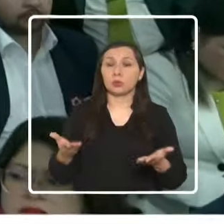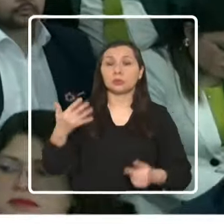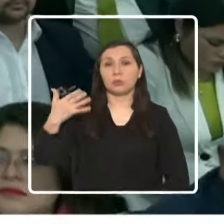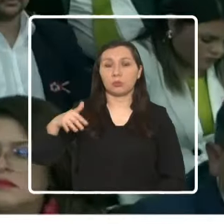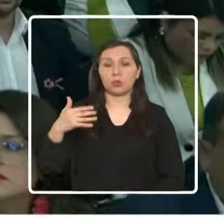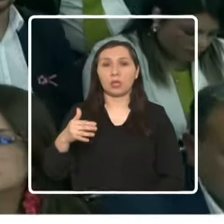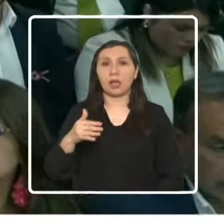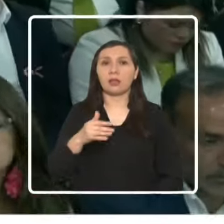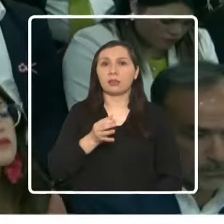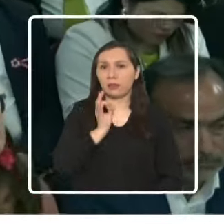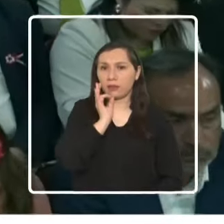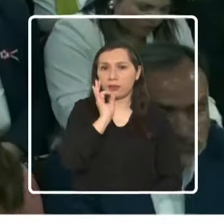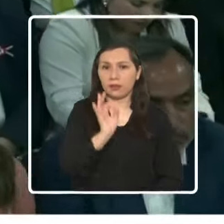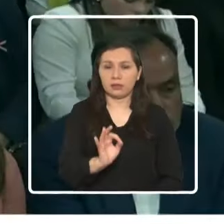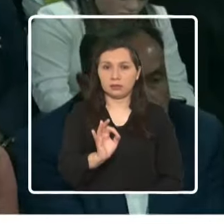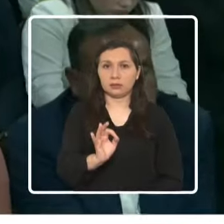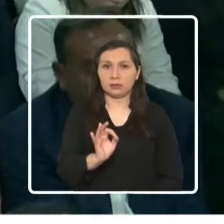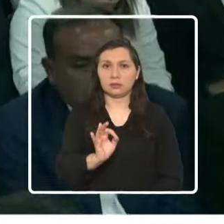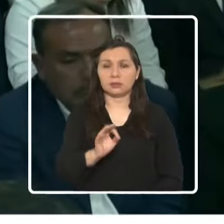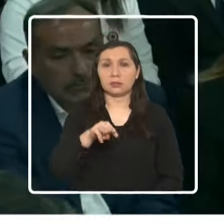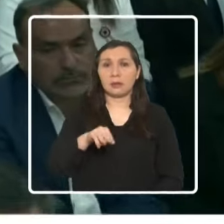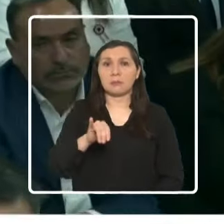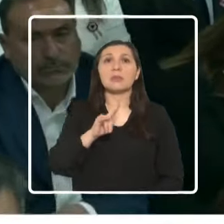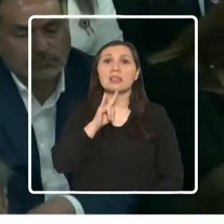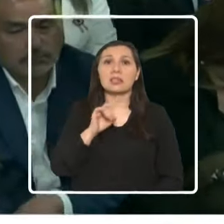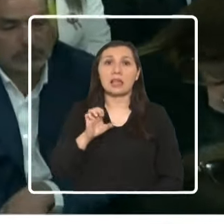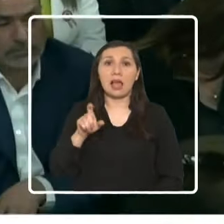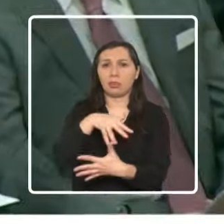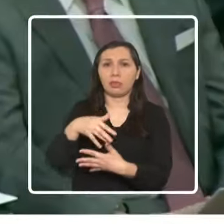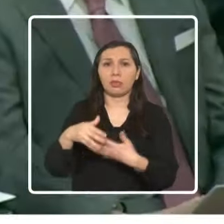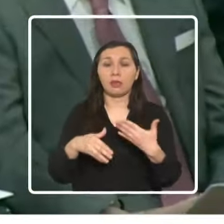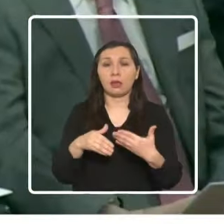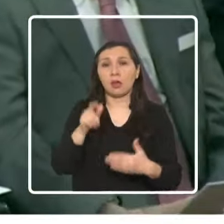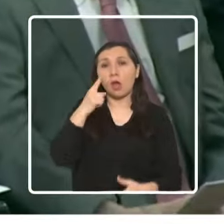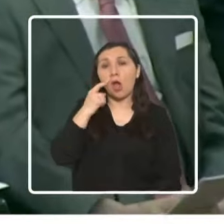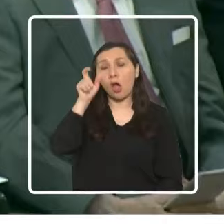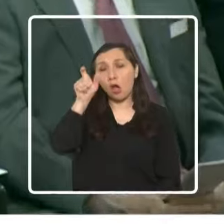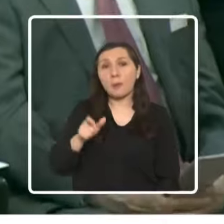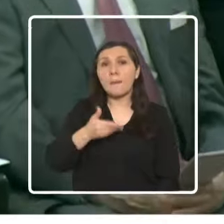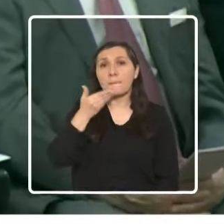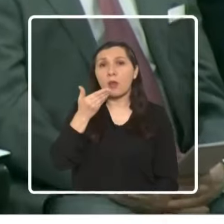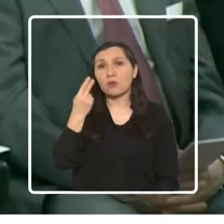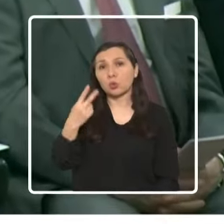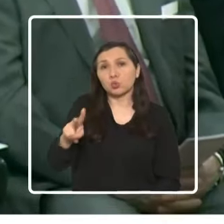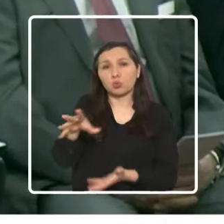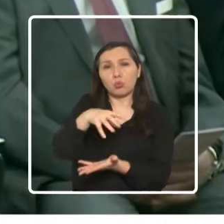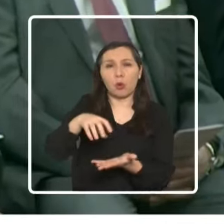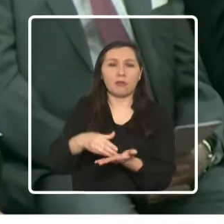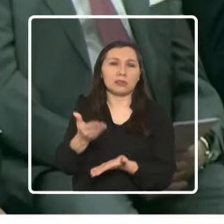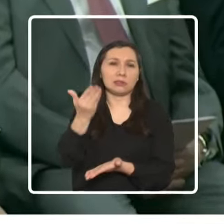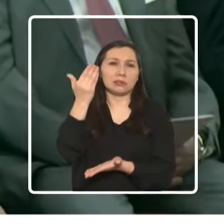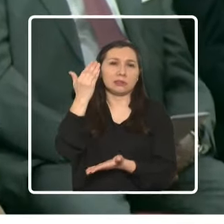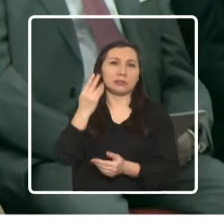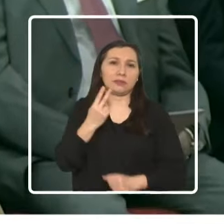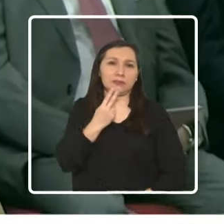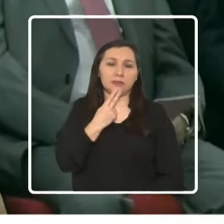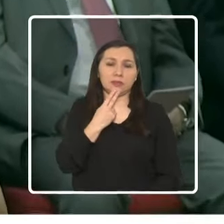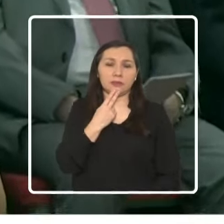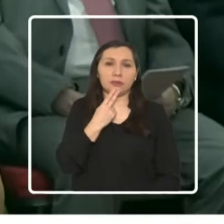relevante el mensaje de miqueas en este tiempo él era un profeta para su pueblo en una